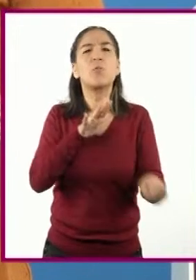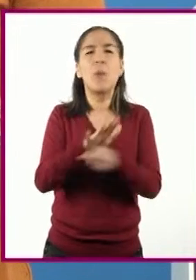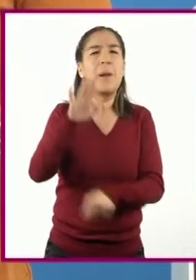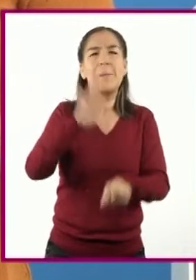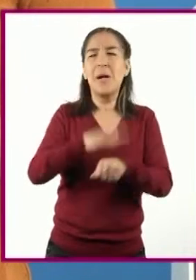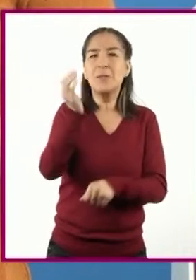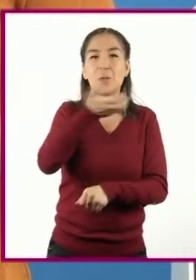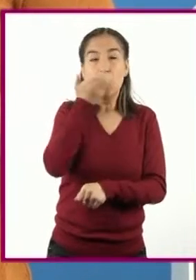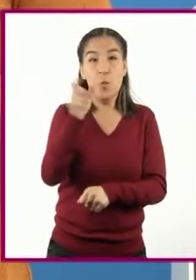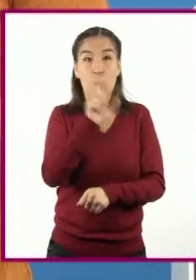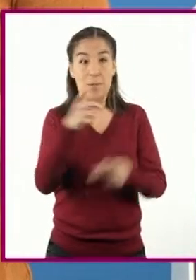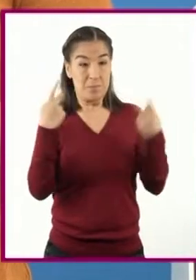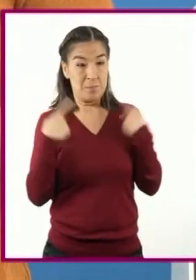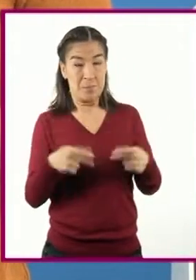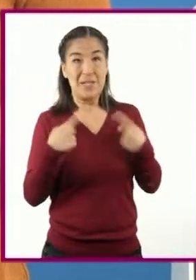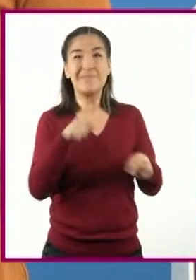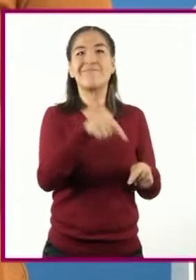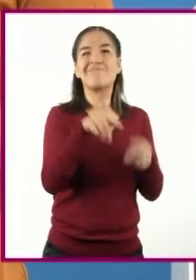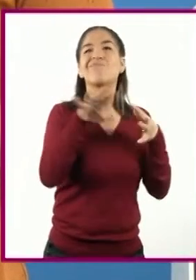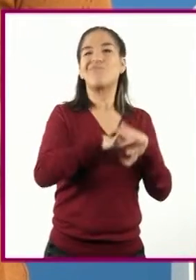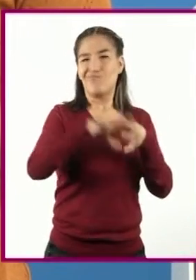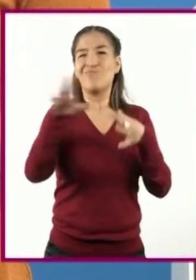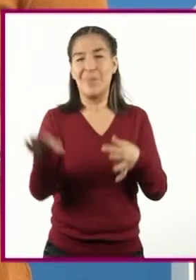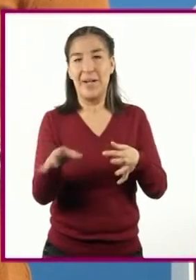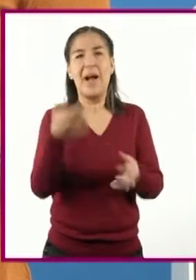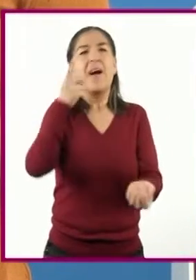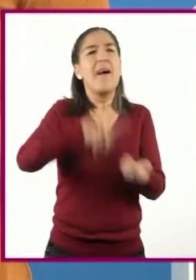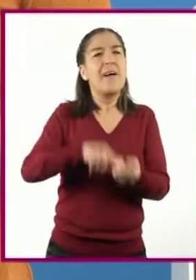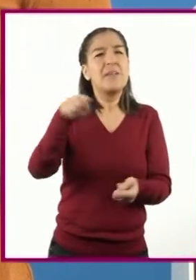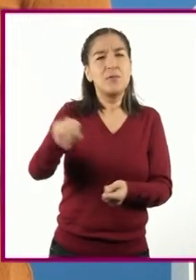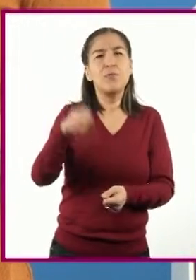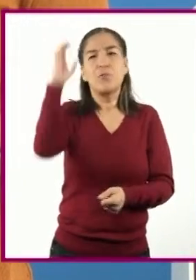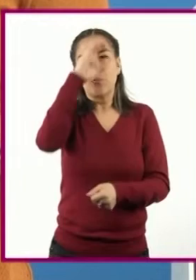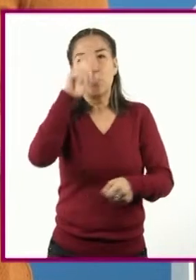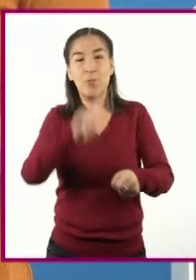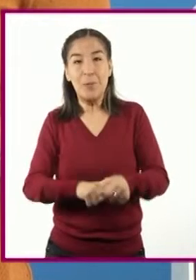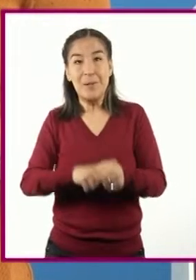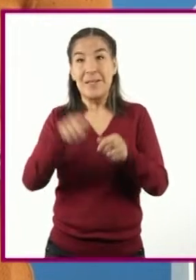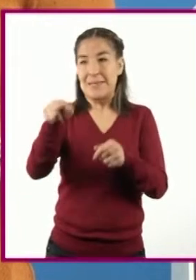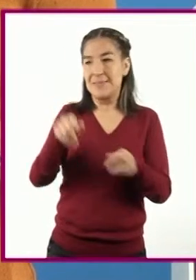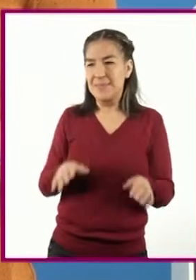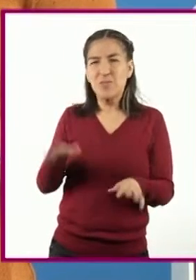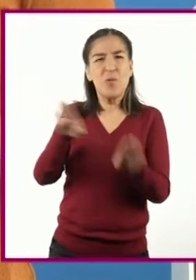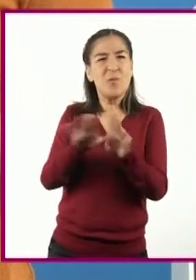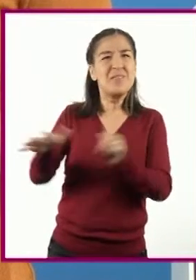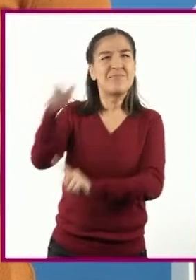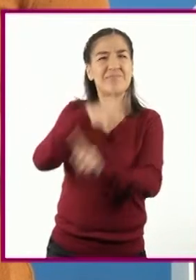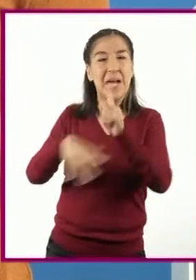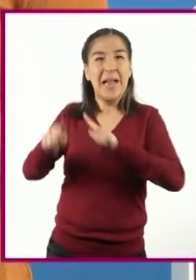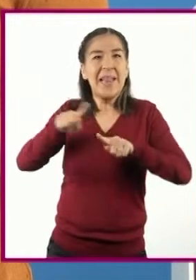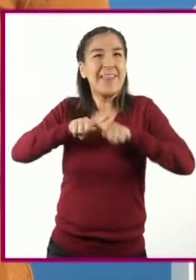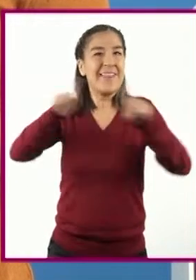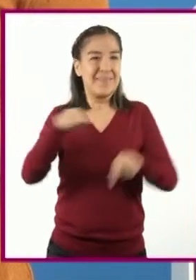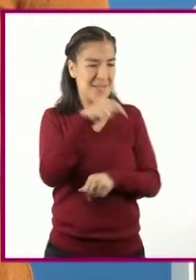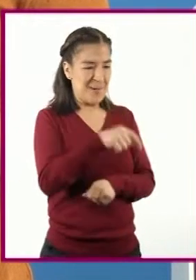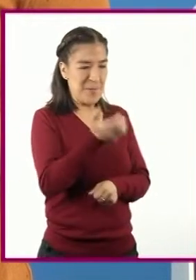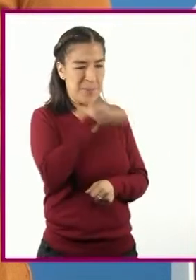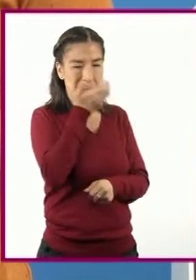común es cuando la población migra y el ambiente cultural al que llega es diferente a lo